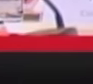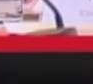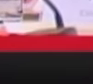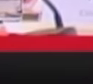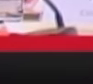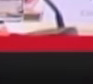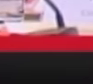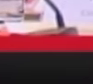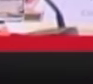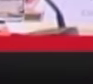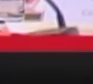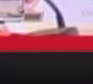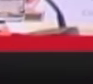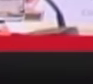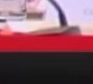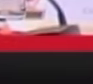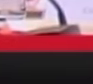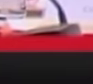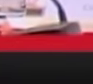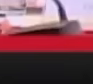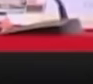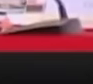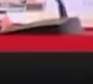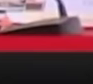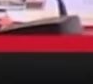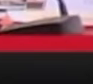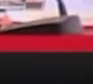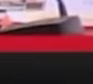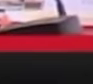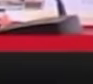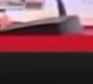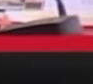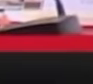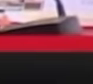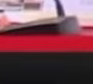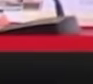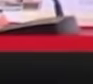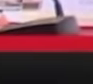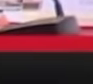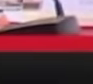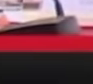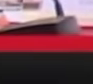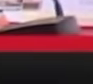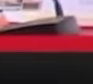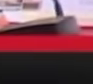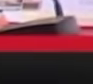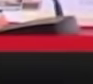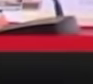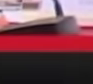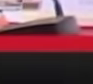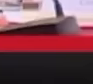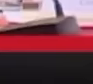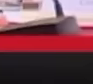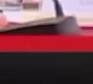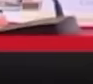dólares, 17 de marzo? ¿Se firma el contrato el 17 de marzo? Se expide la autorización de obra el 17 de marzo y se